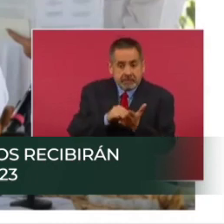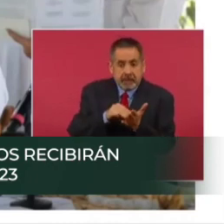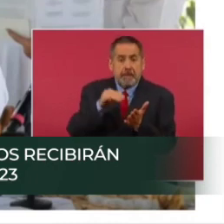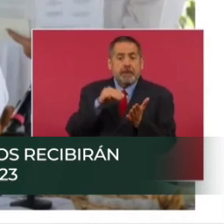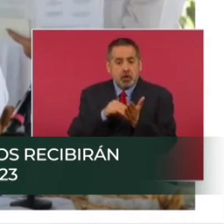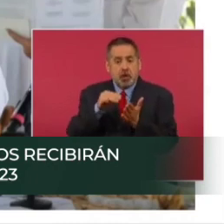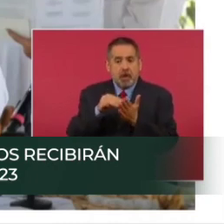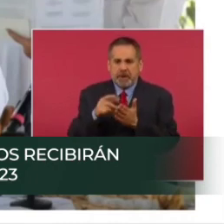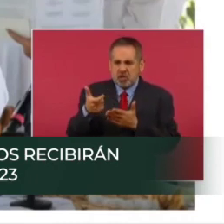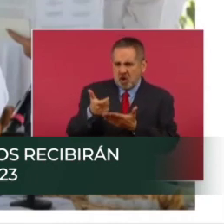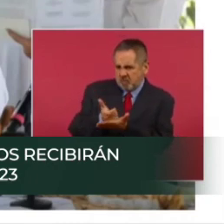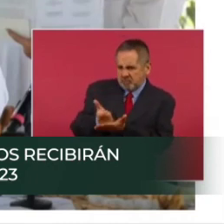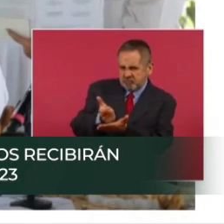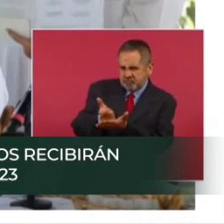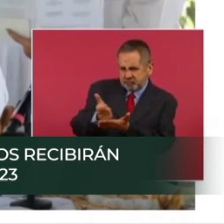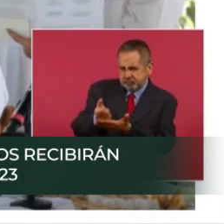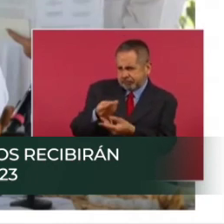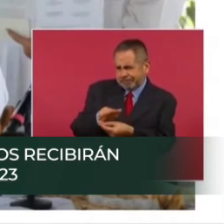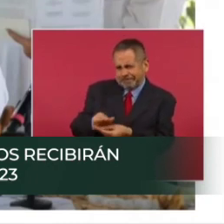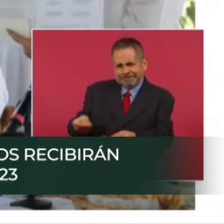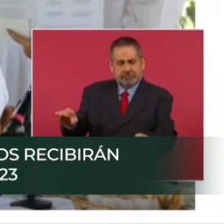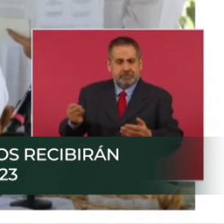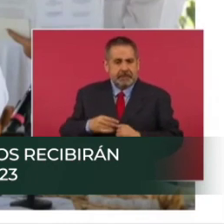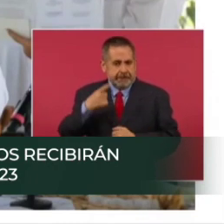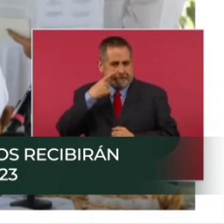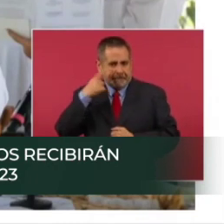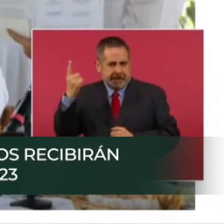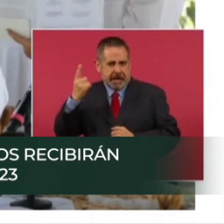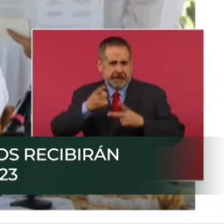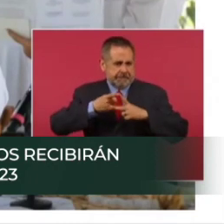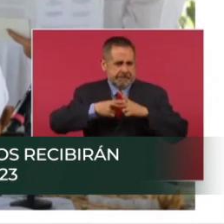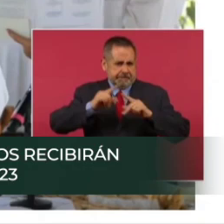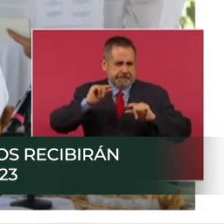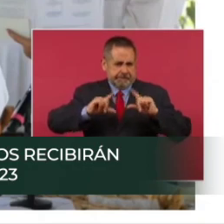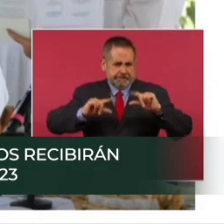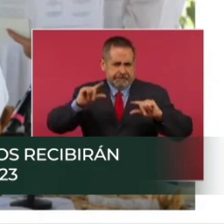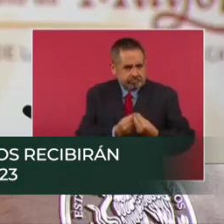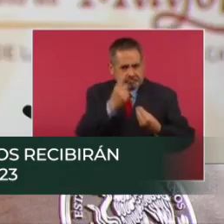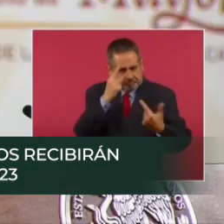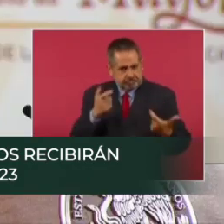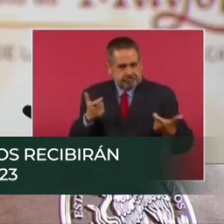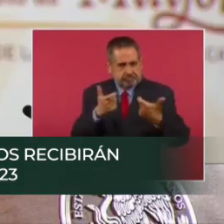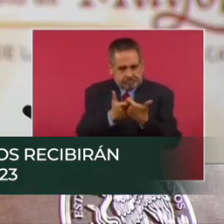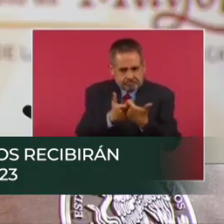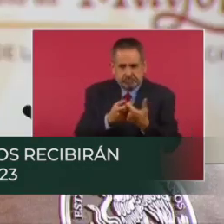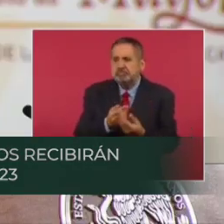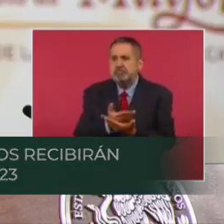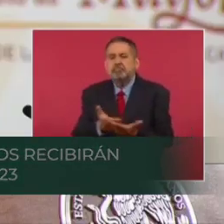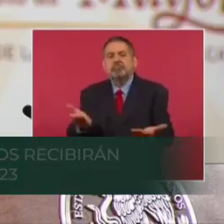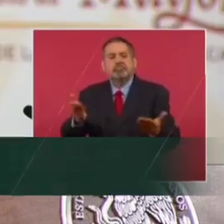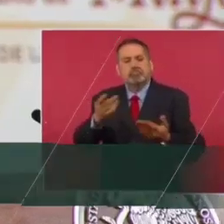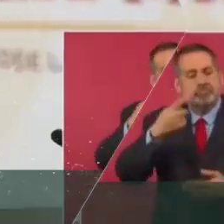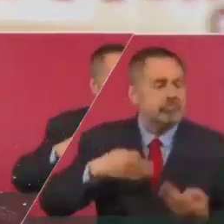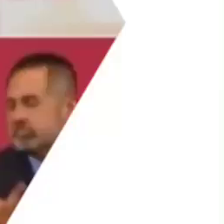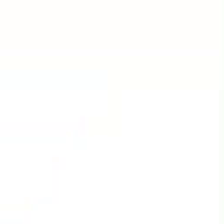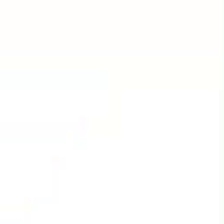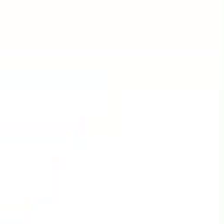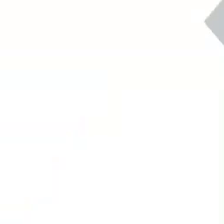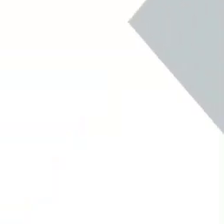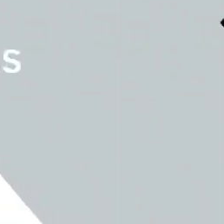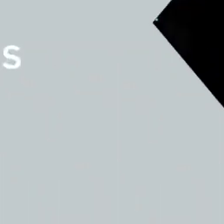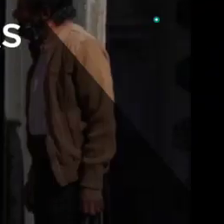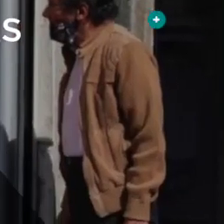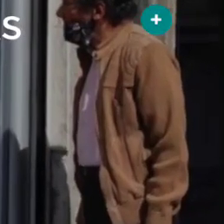niñas, niños con discapacidad, jóvenes y población indígena que siempre ha tenido el programa de manera universal.